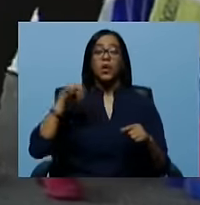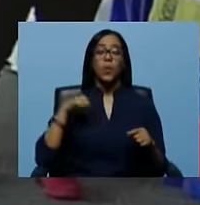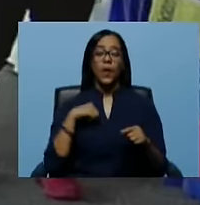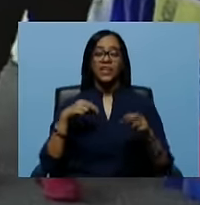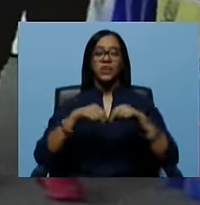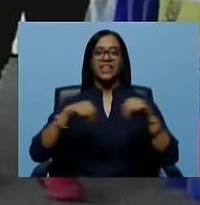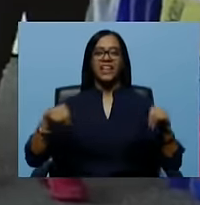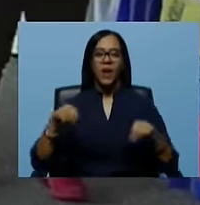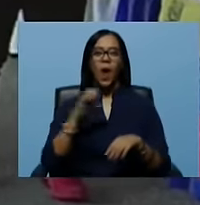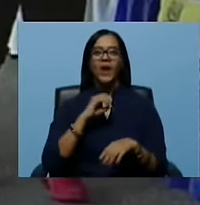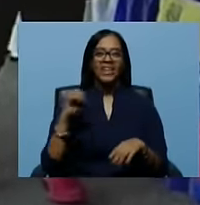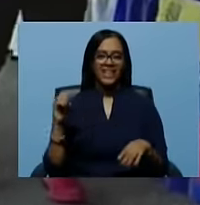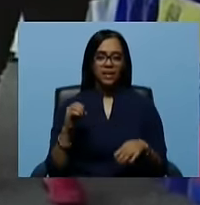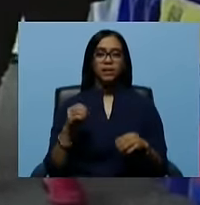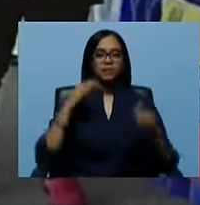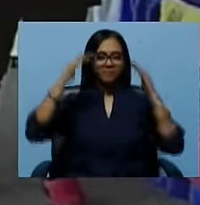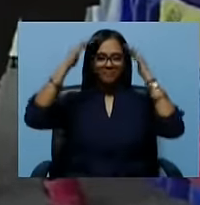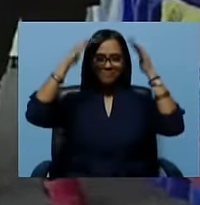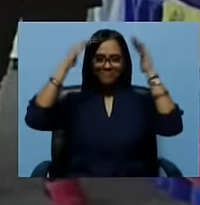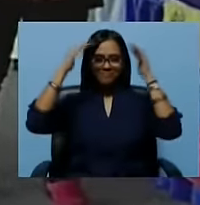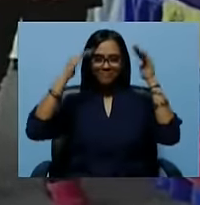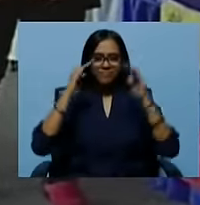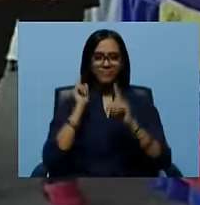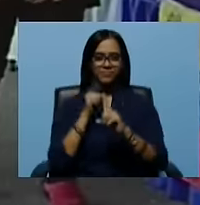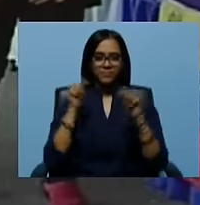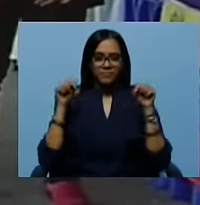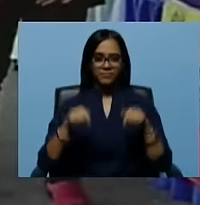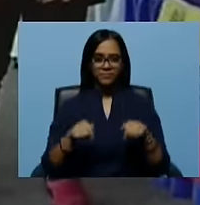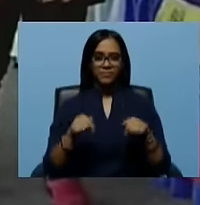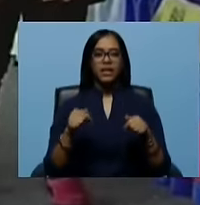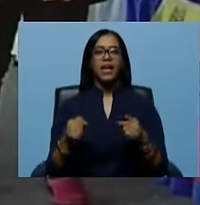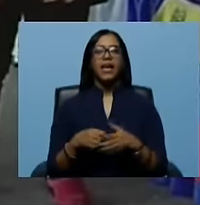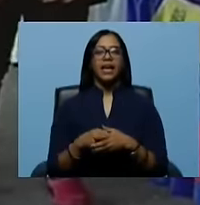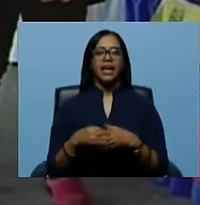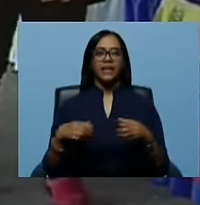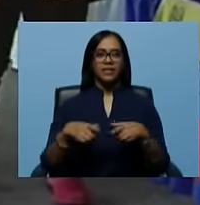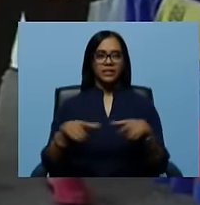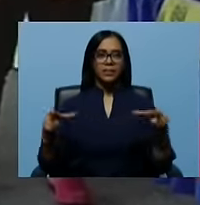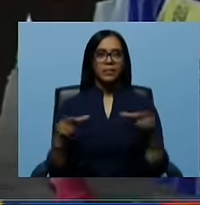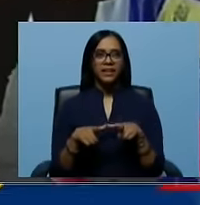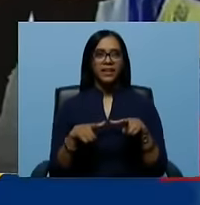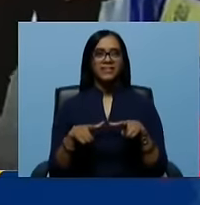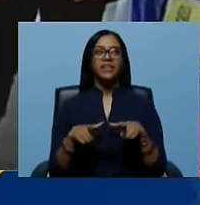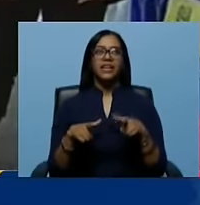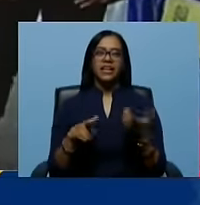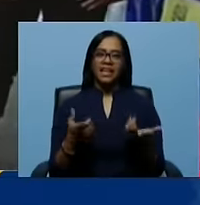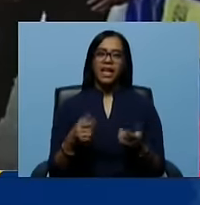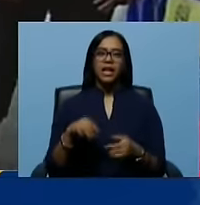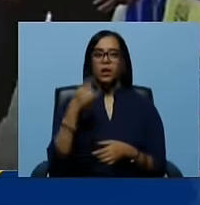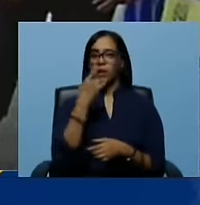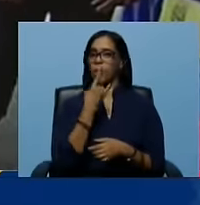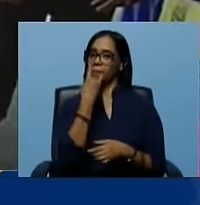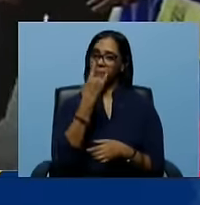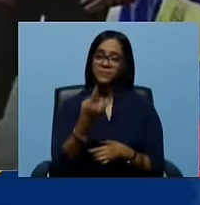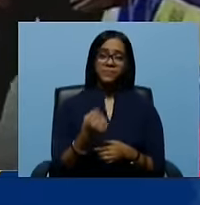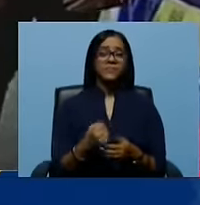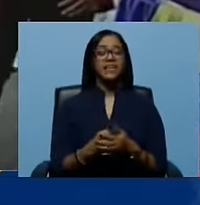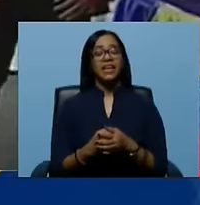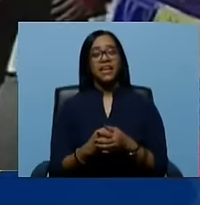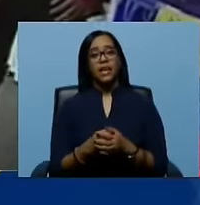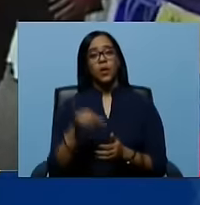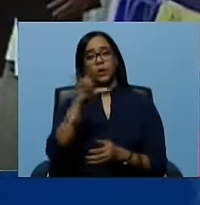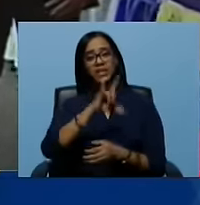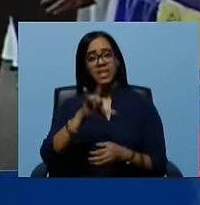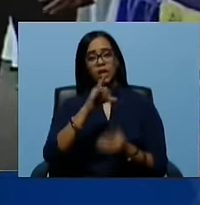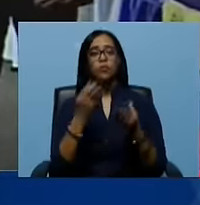territorio oriental. Les saludamos desde aquí, desde este terruño, de este terruño que lo admira, que lo aprecia y lo